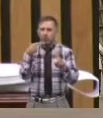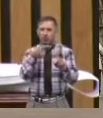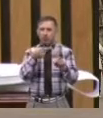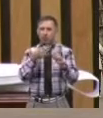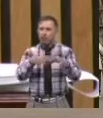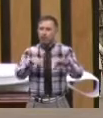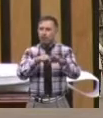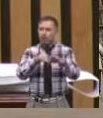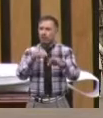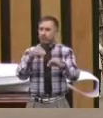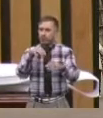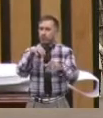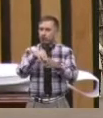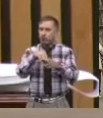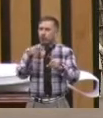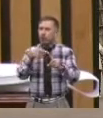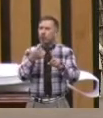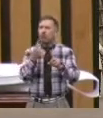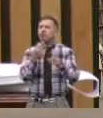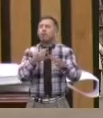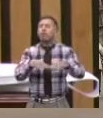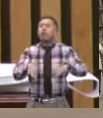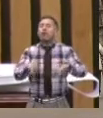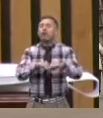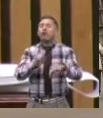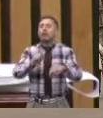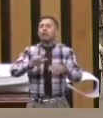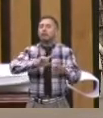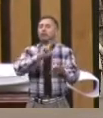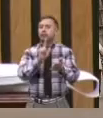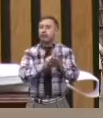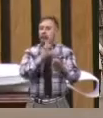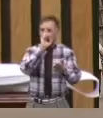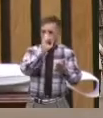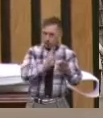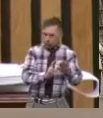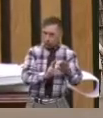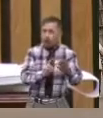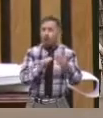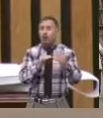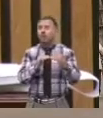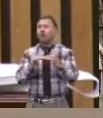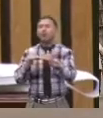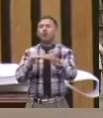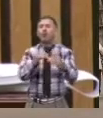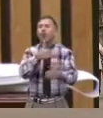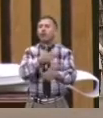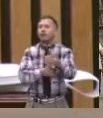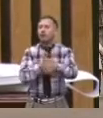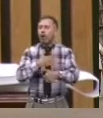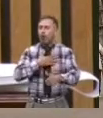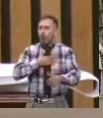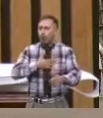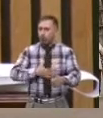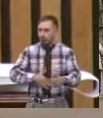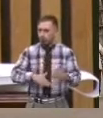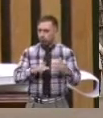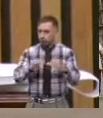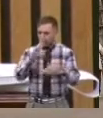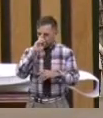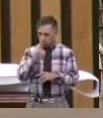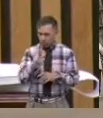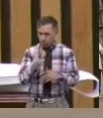elección, particularmente el de la legalidad y la equidad en la contienda. Hoy, en este proyecto